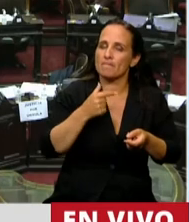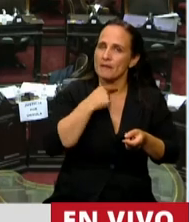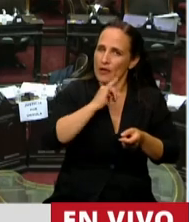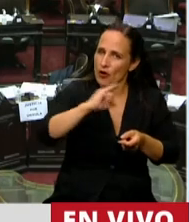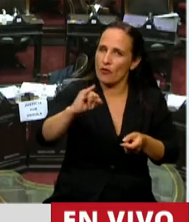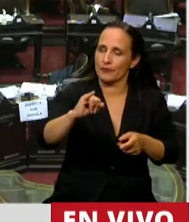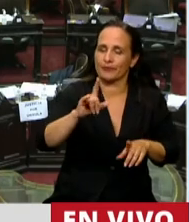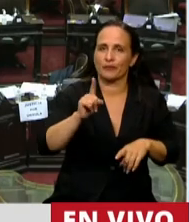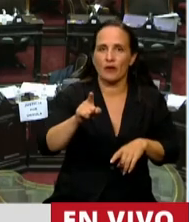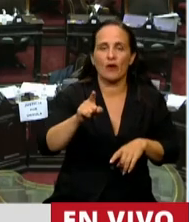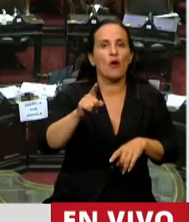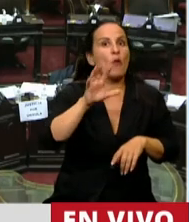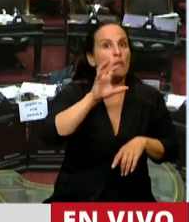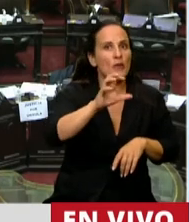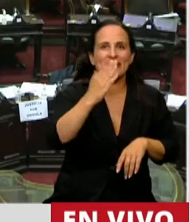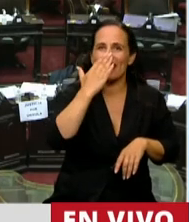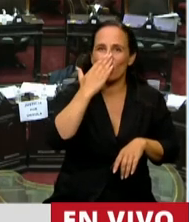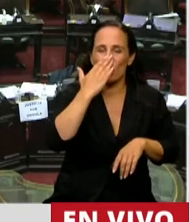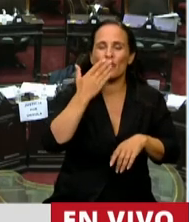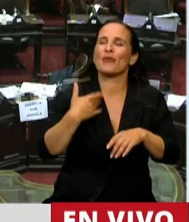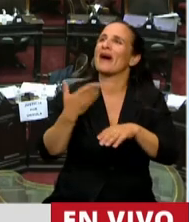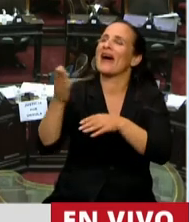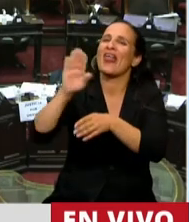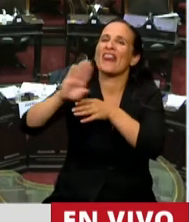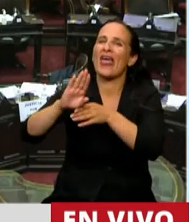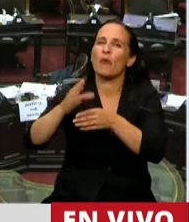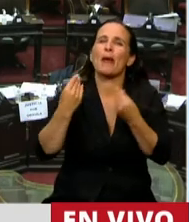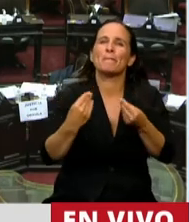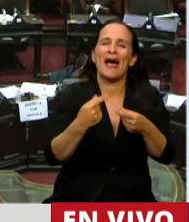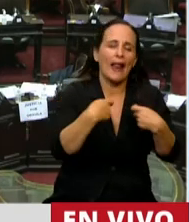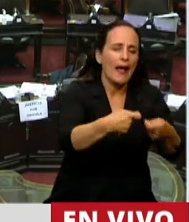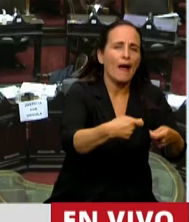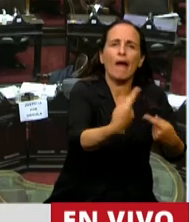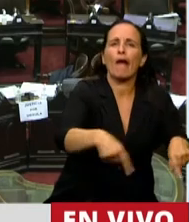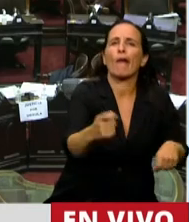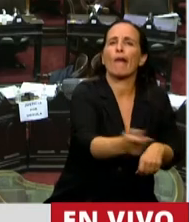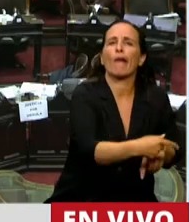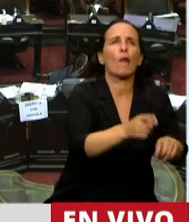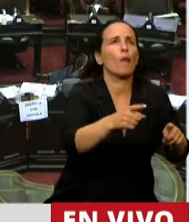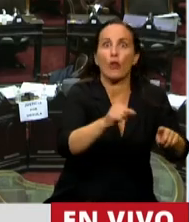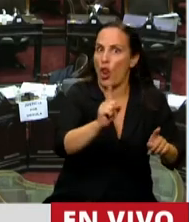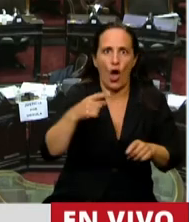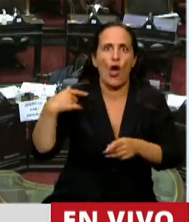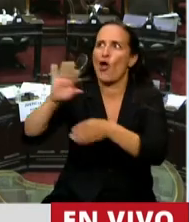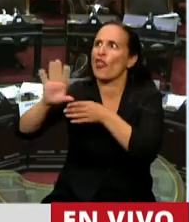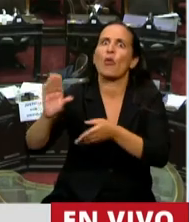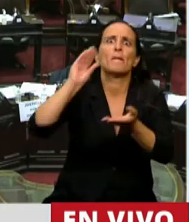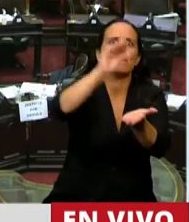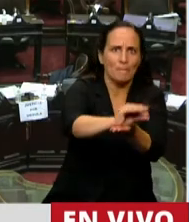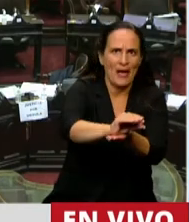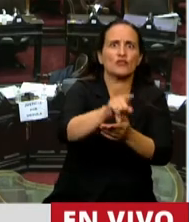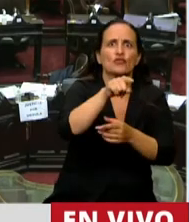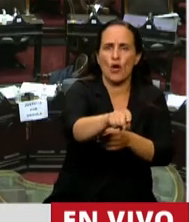nunca, pero nunca, la provincia de Córdoba ha tomado deuda para gastos corrientes. Lo hizo para inversiones